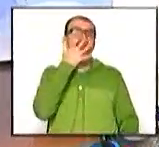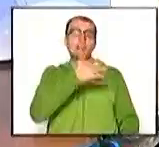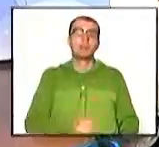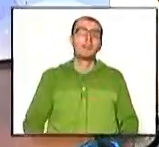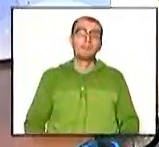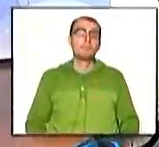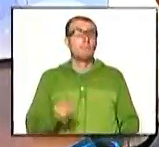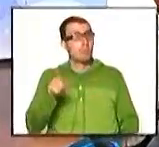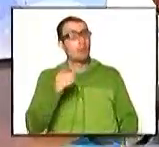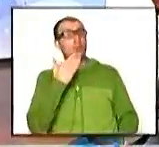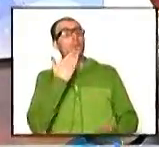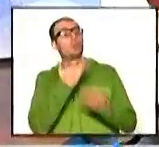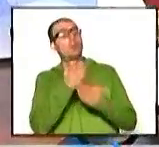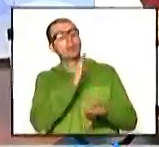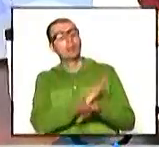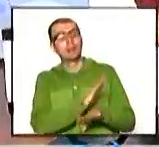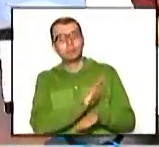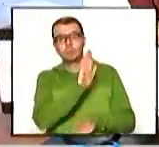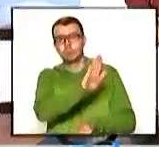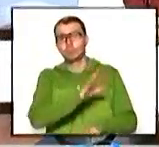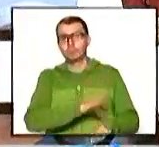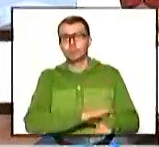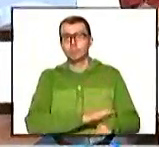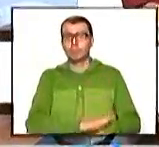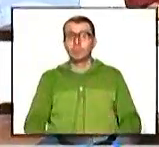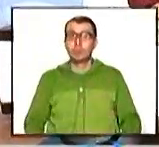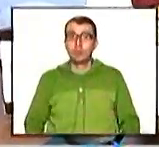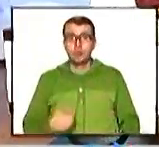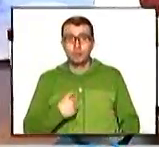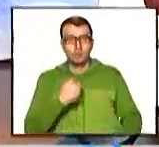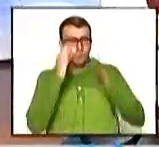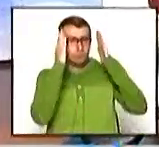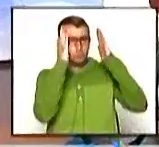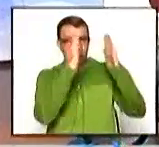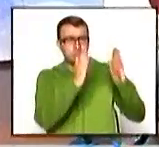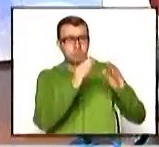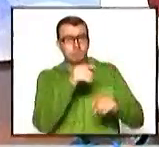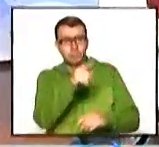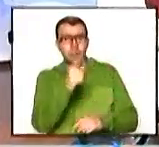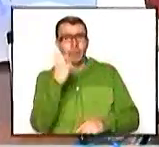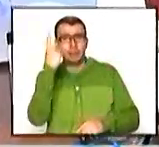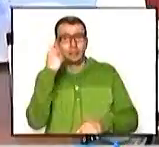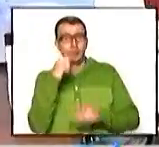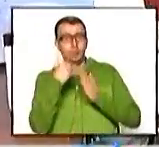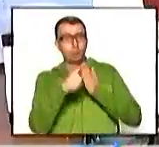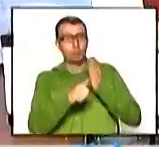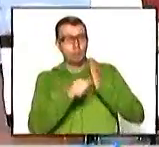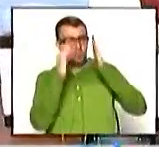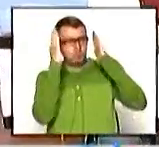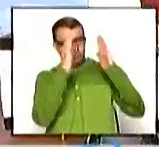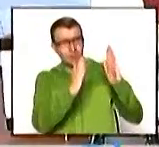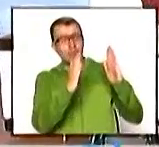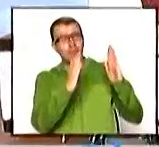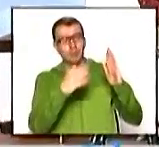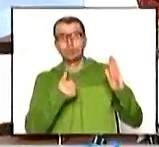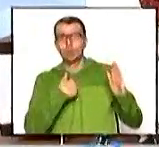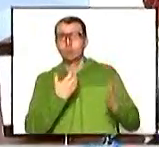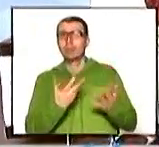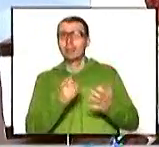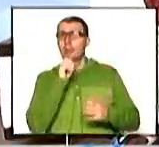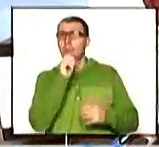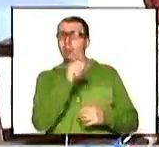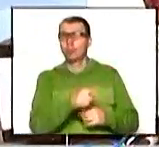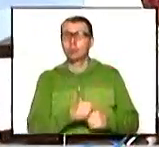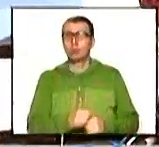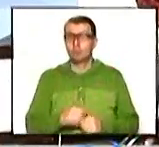tardes, doctor. Buenas tardes. Yo estuve escuchando viendo el programa ayer y quería hacerle una preguntita. ¿Será que uno puede